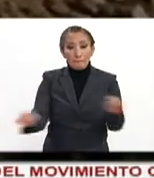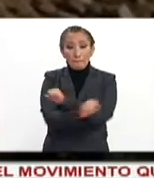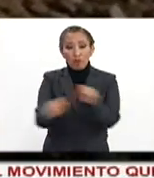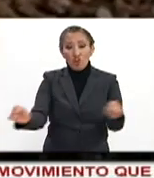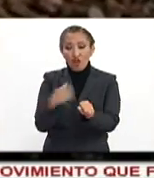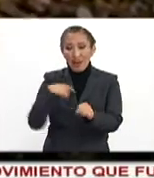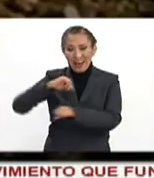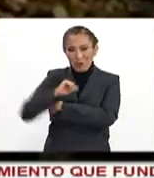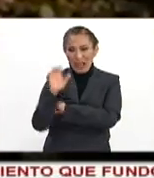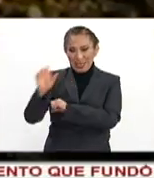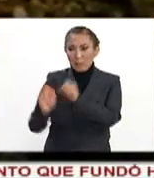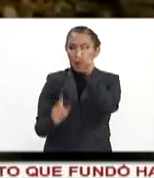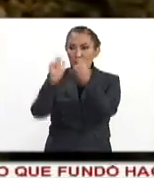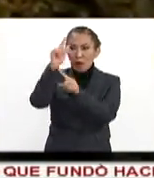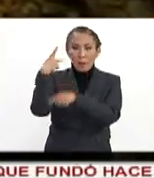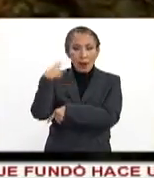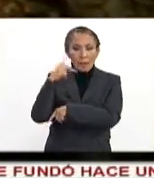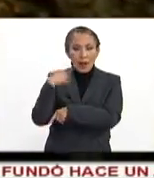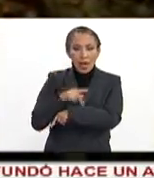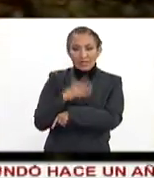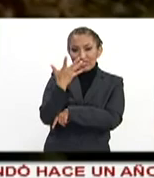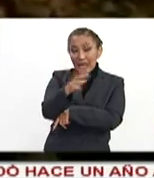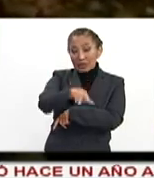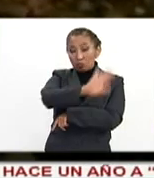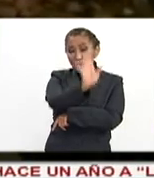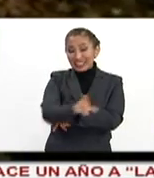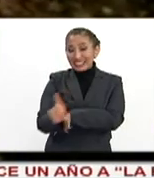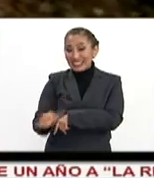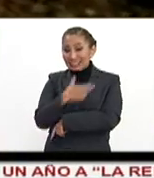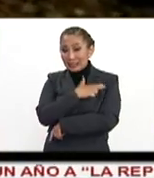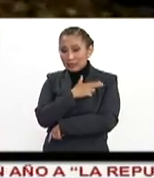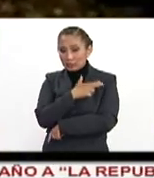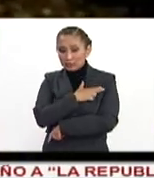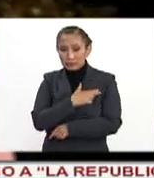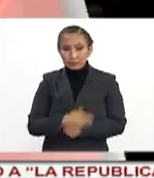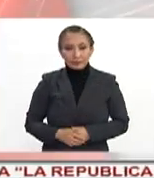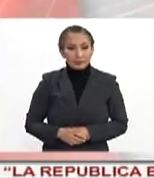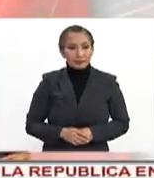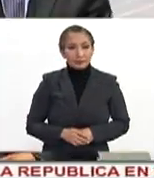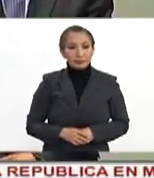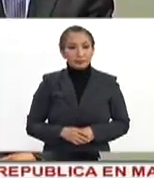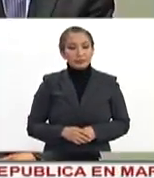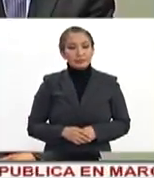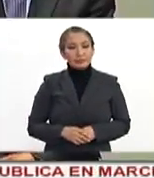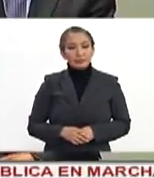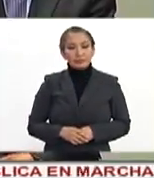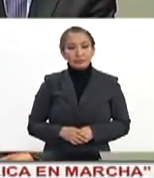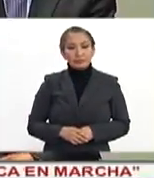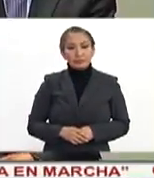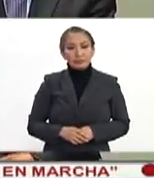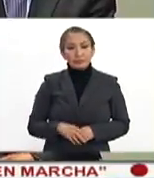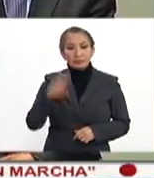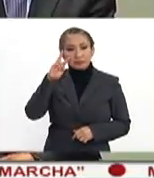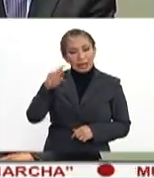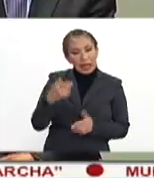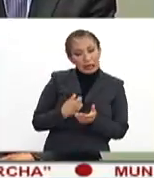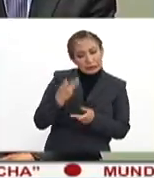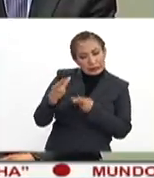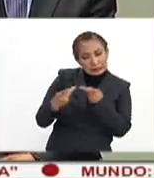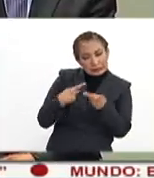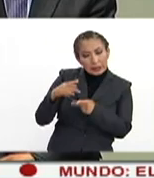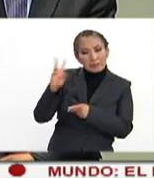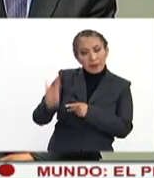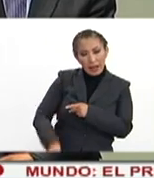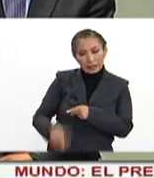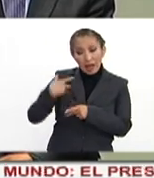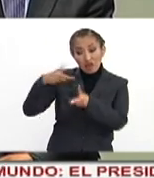Explosión en depósito de pirotecnia en Puebla deja más de 10 muertos y 30 heridos. Parte de la estrategia de reconocer que el